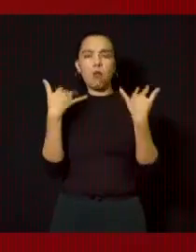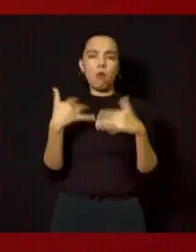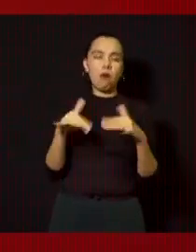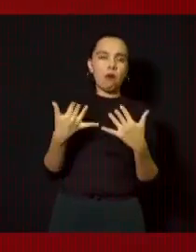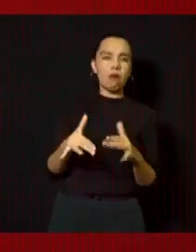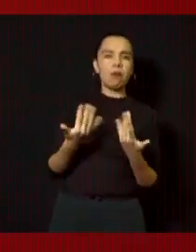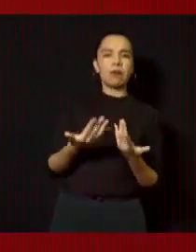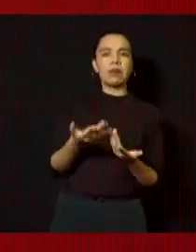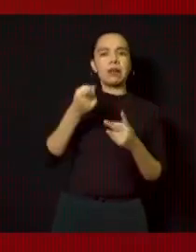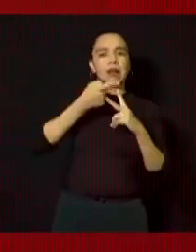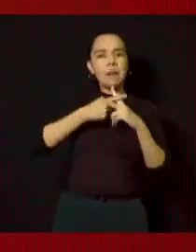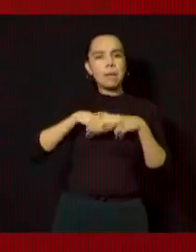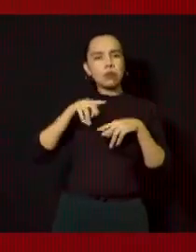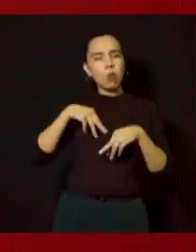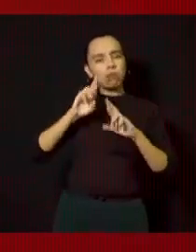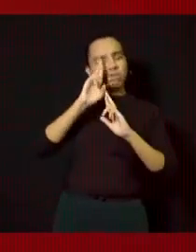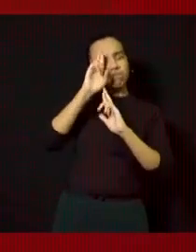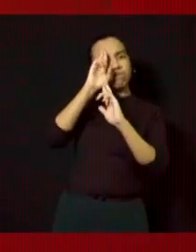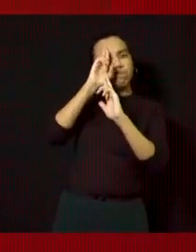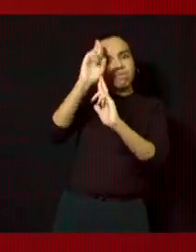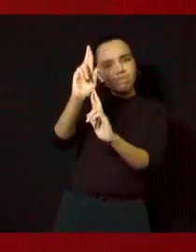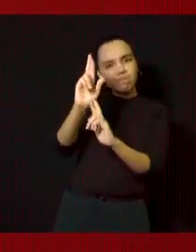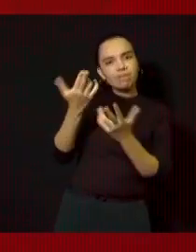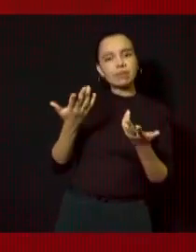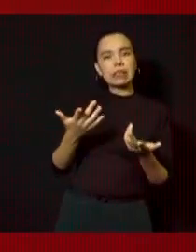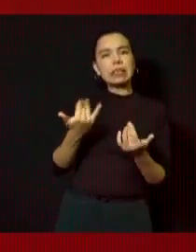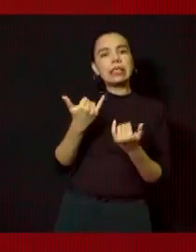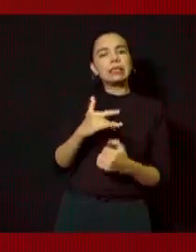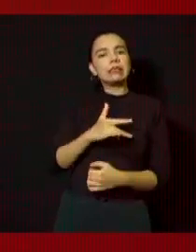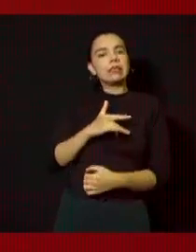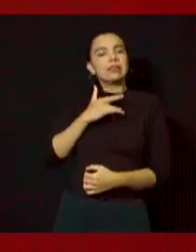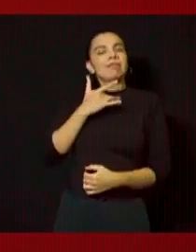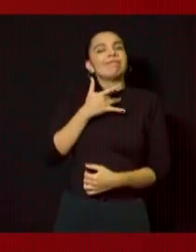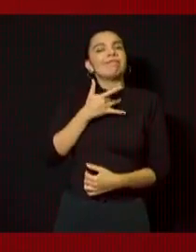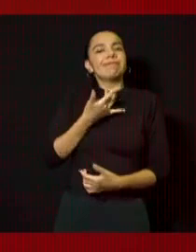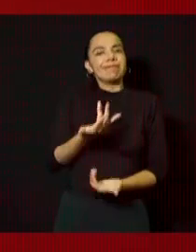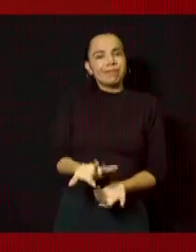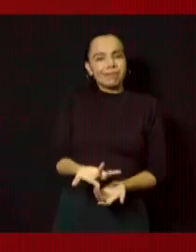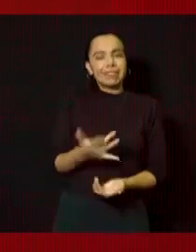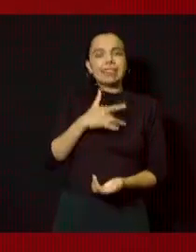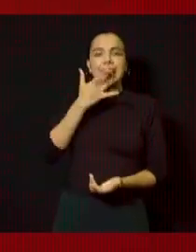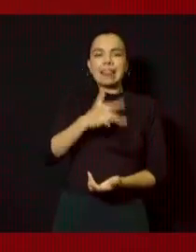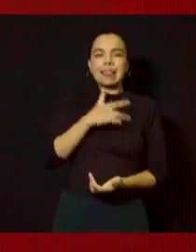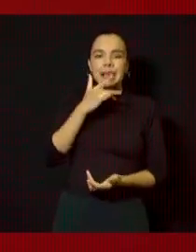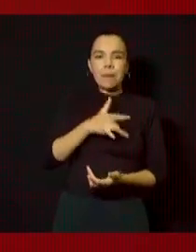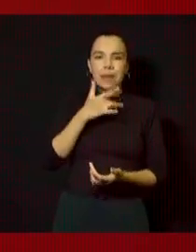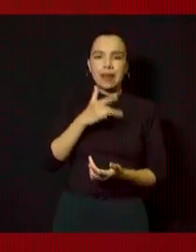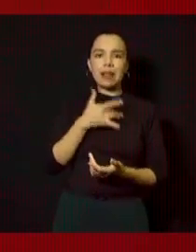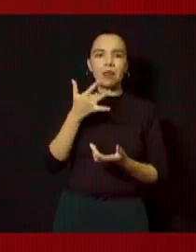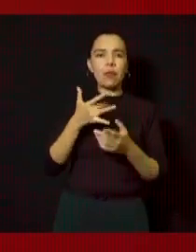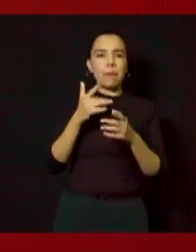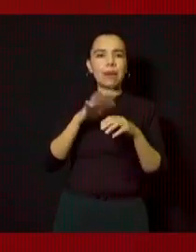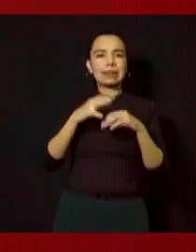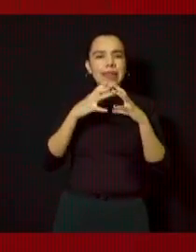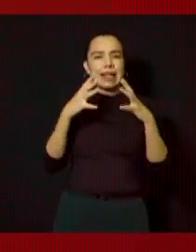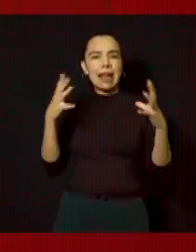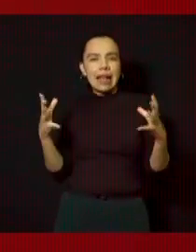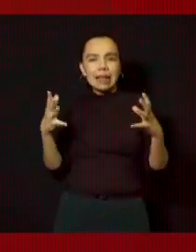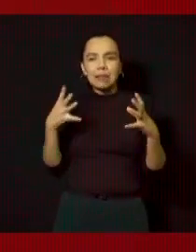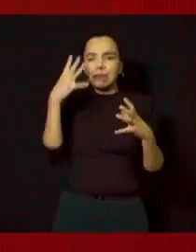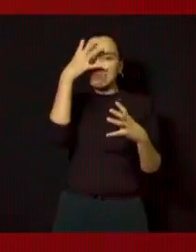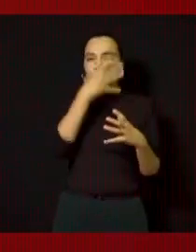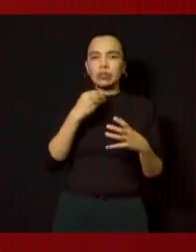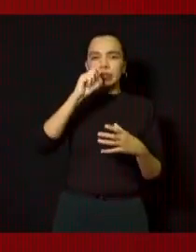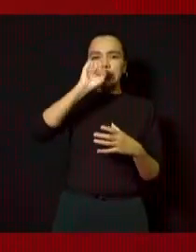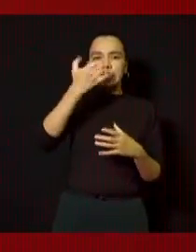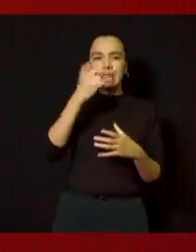a generar este respeto y este sentimiento hacia ella, y la empezamos a mostrar cómo es, con esta grandeza que es Seitú. Por lo que